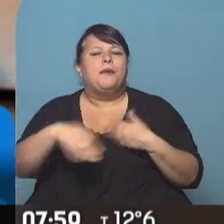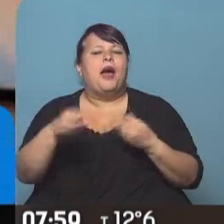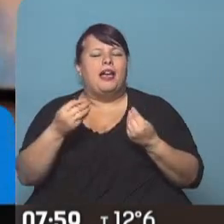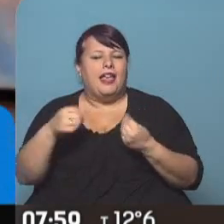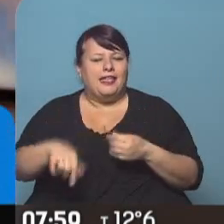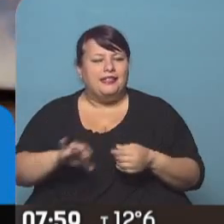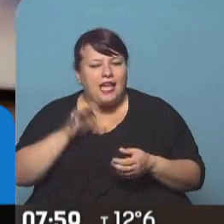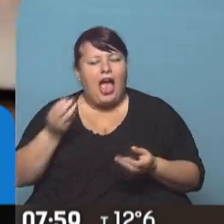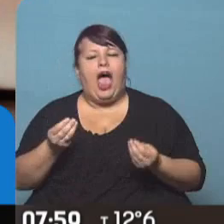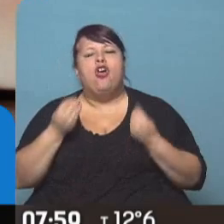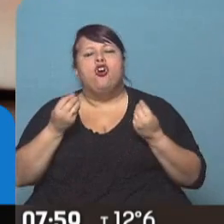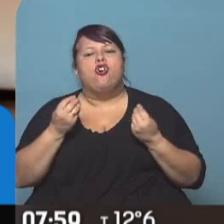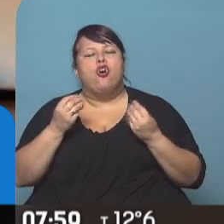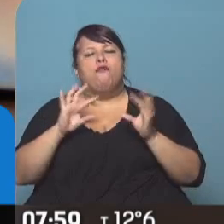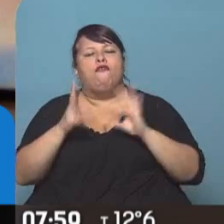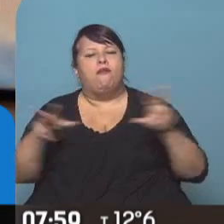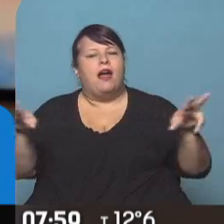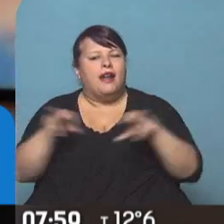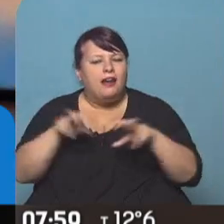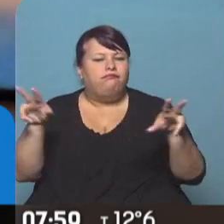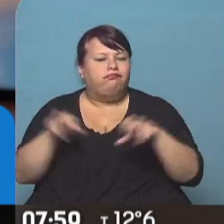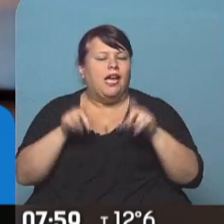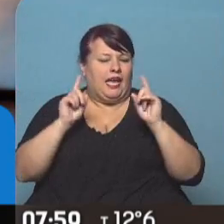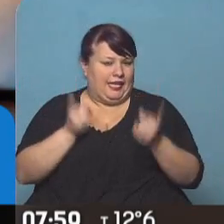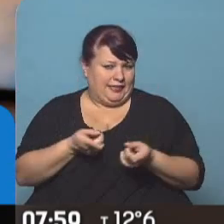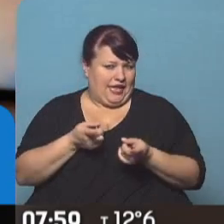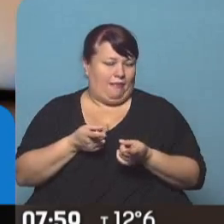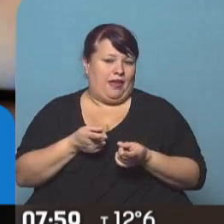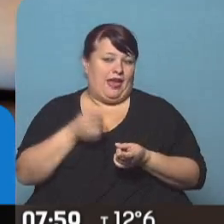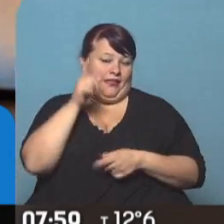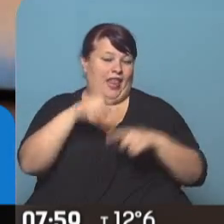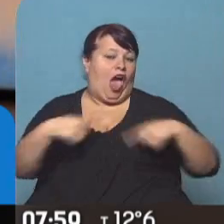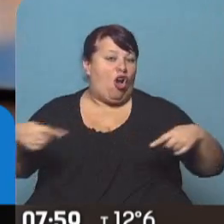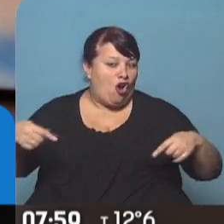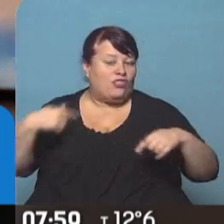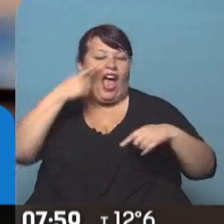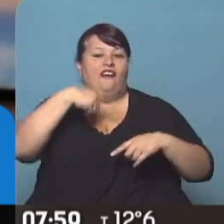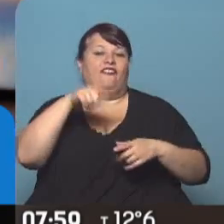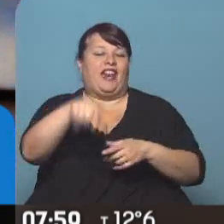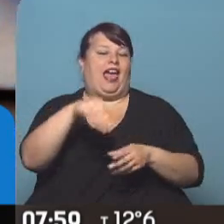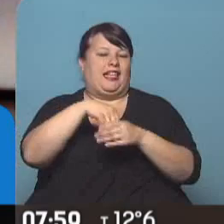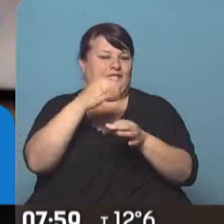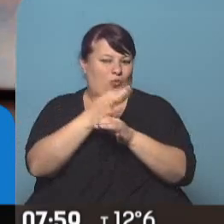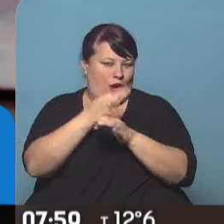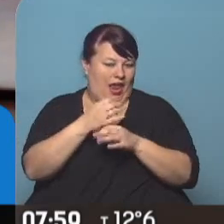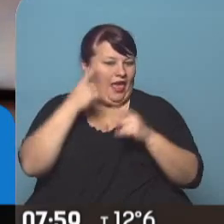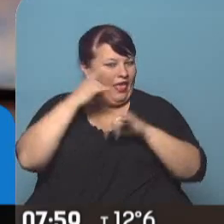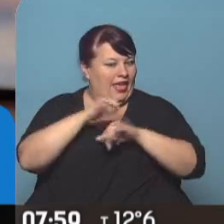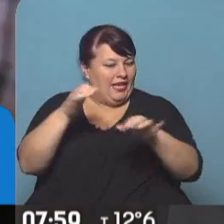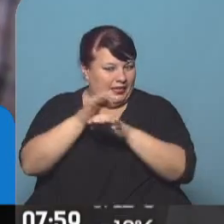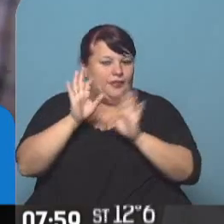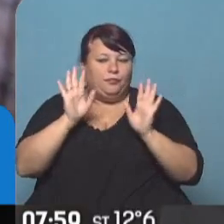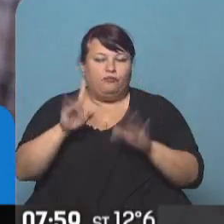este año como viene la recaudación también de estos elementos que van a terminar en las escuelas además de la concientización